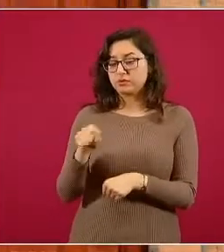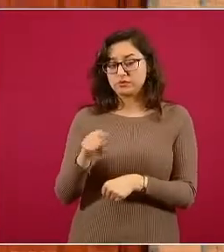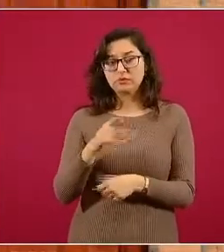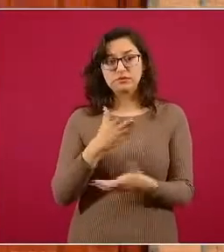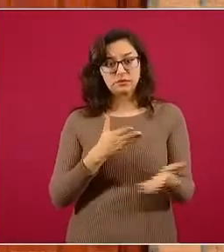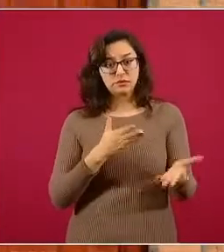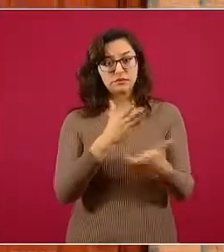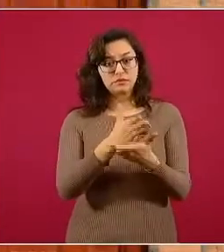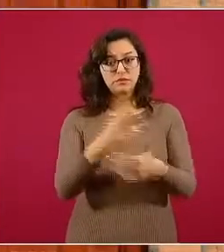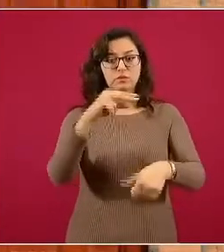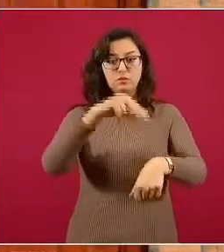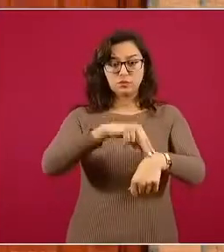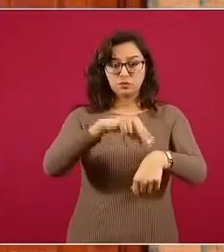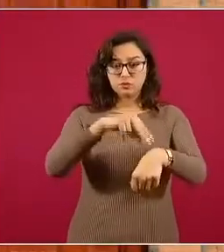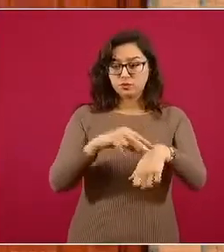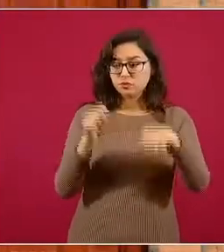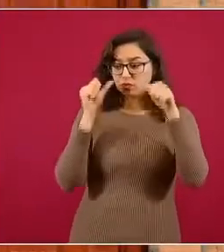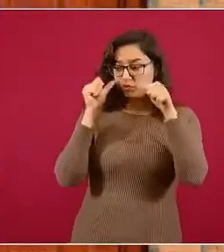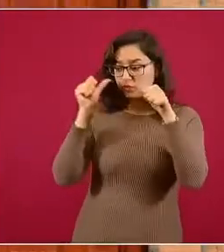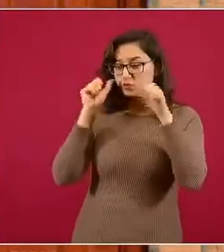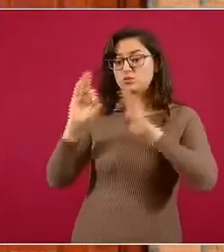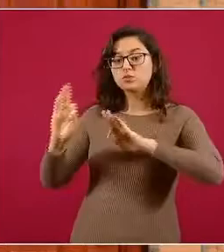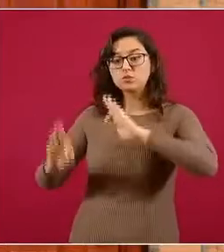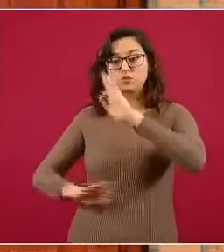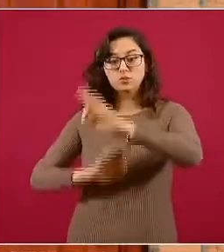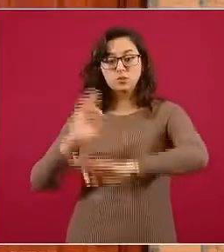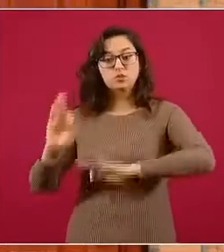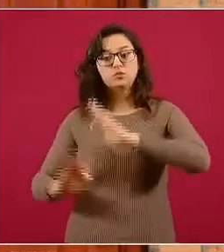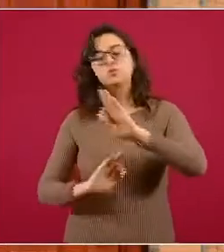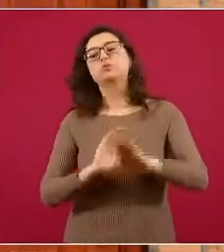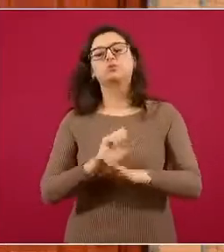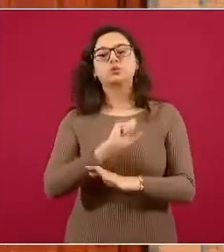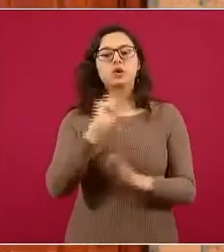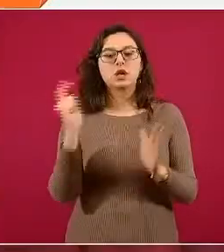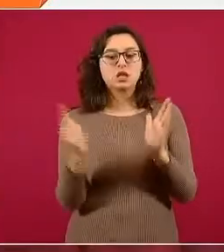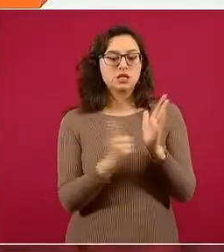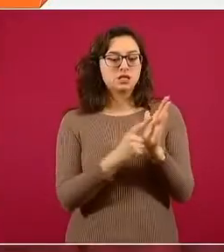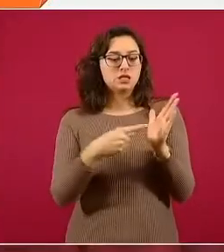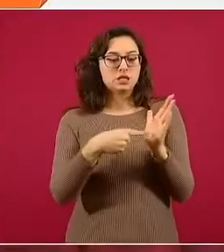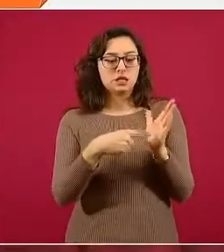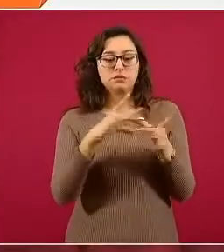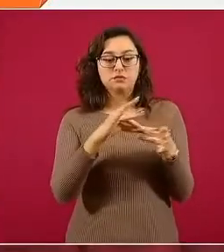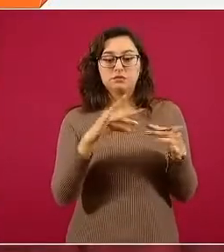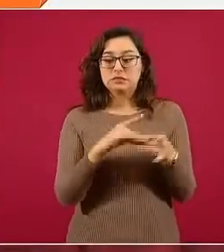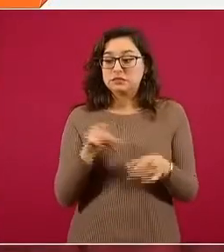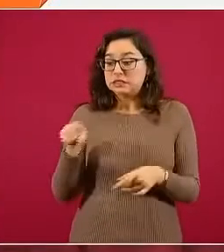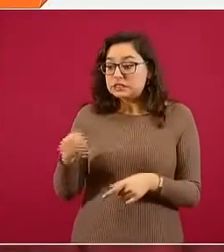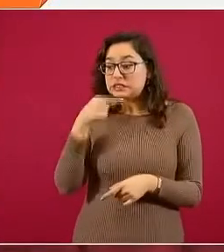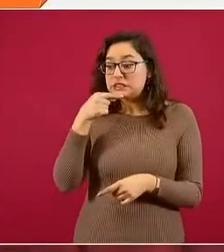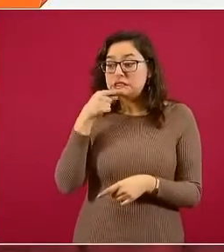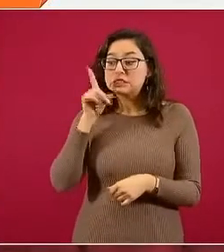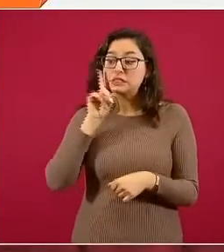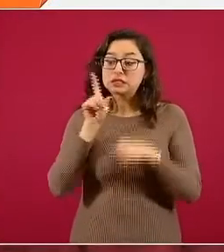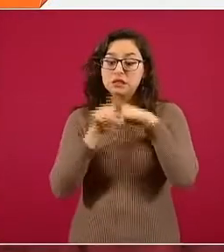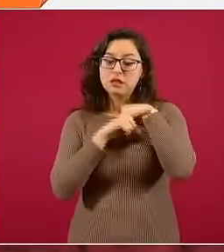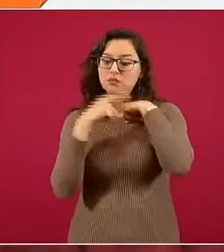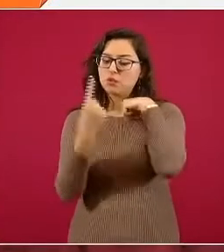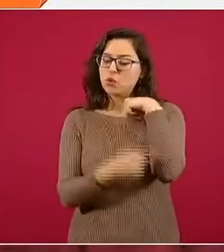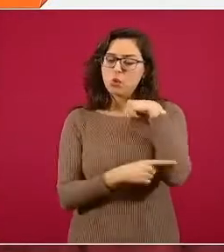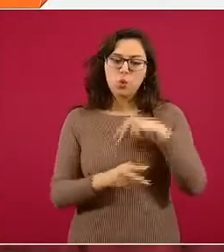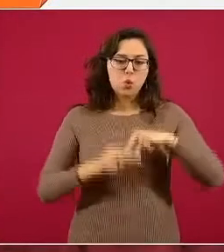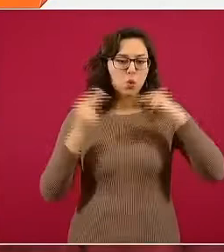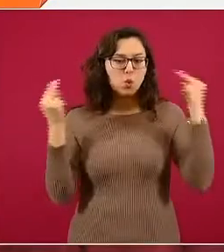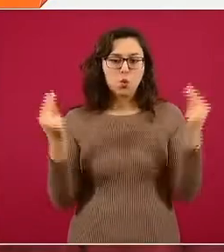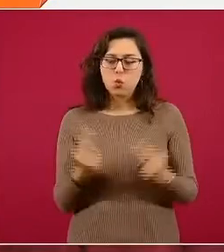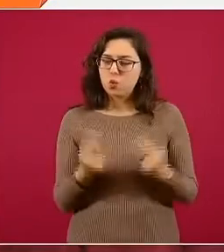estas personas. De hecho, estas mismas leyes catalogan estos actos como una urgencia médica y por lo tanto estas niñas deben de tener